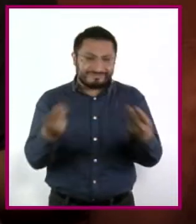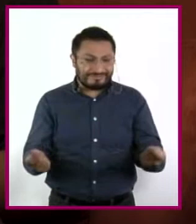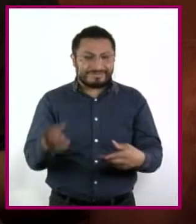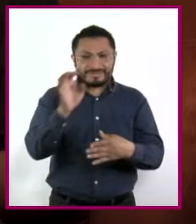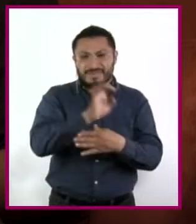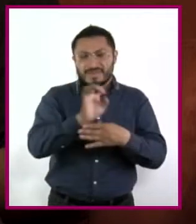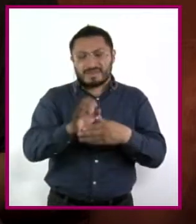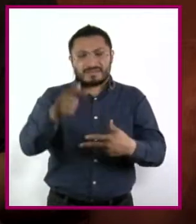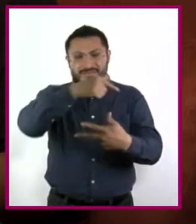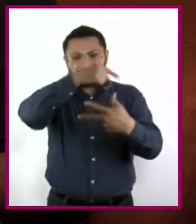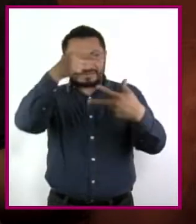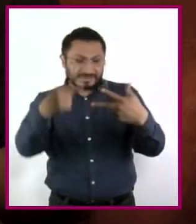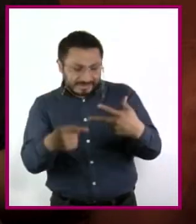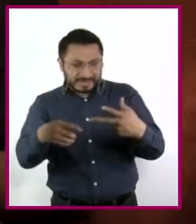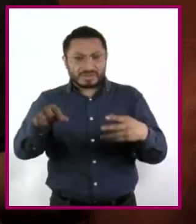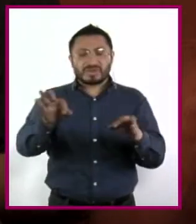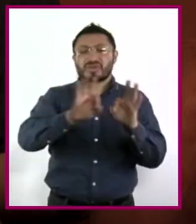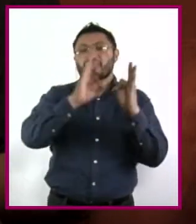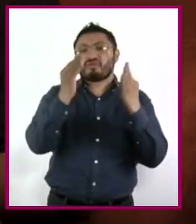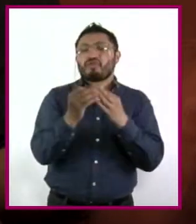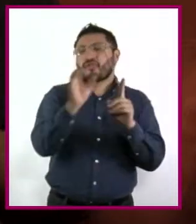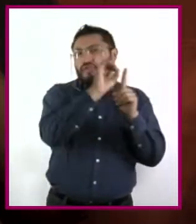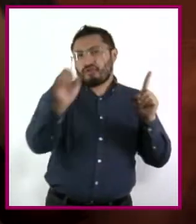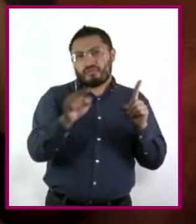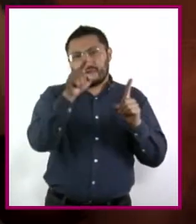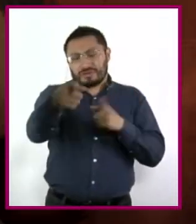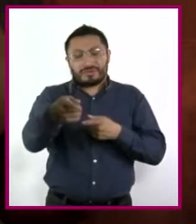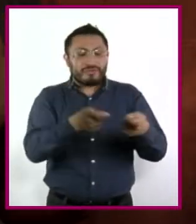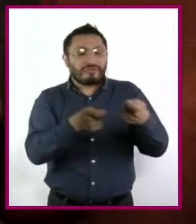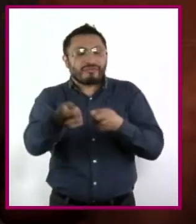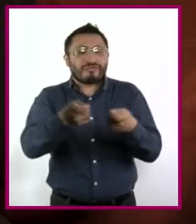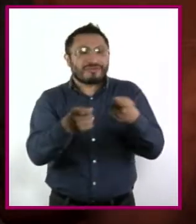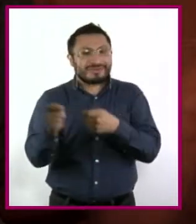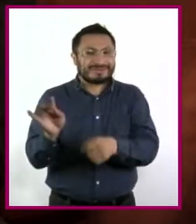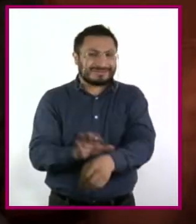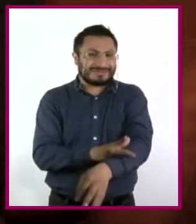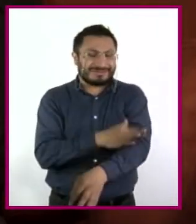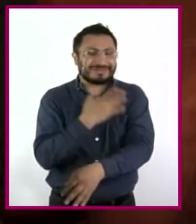que siempre quisieron saber para regular sus emociones y no se atrevieron a preguntar.